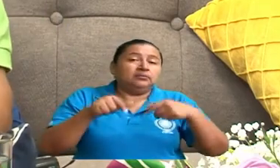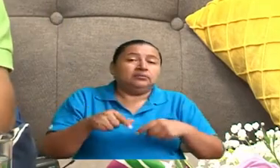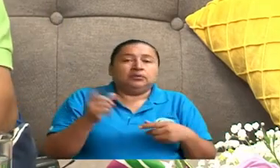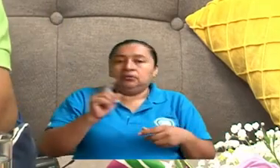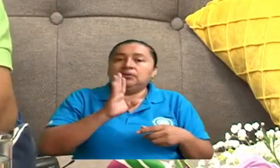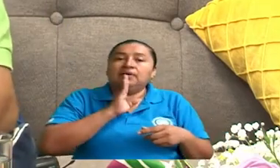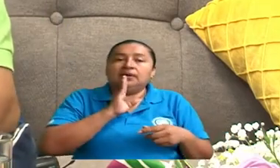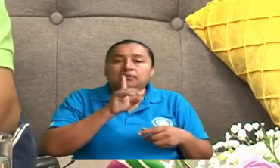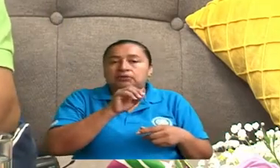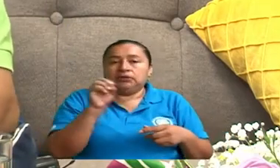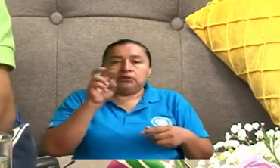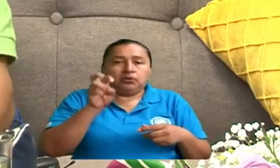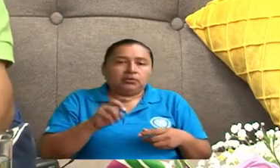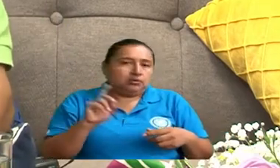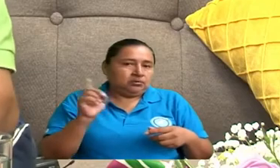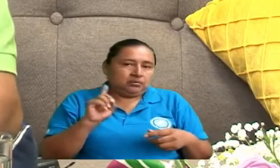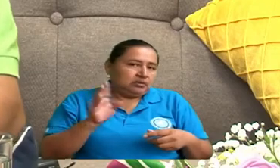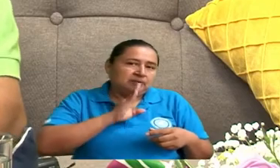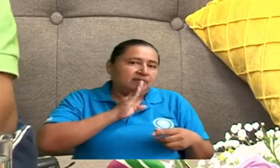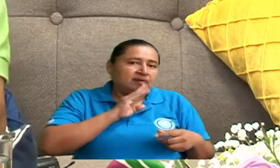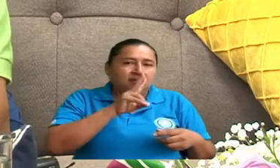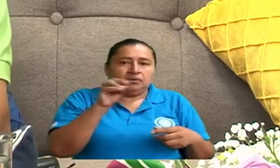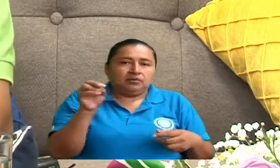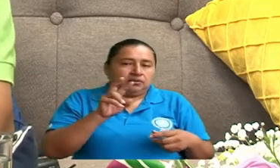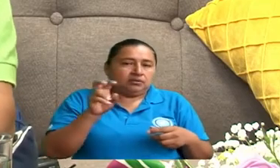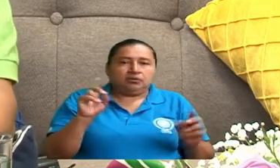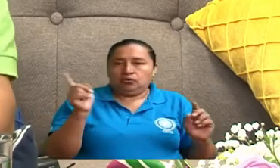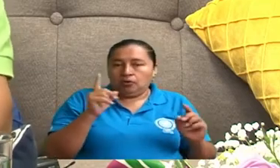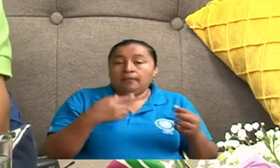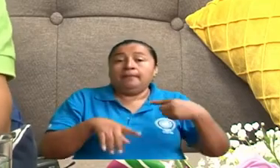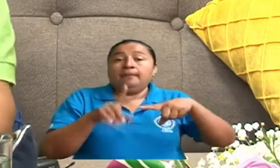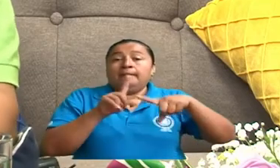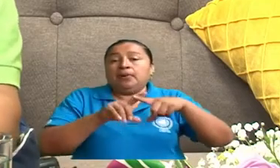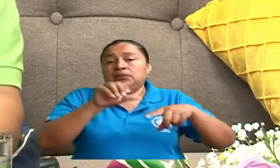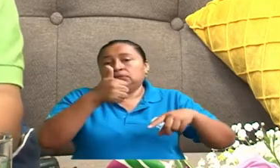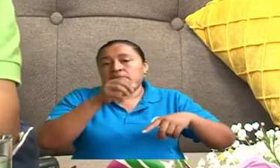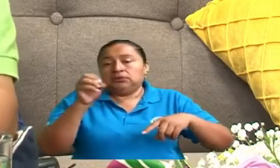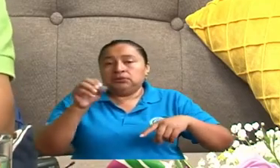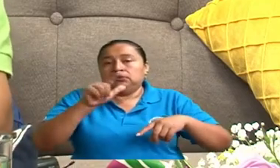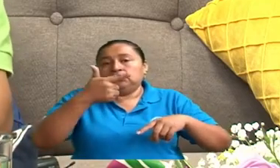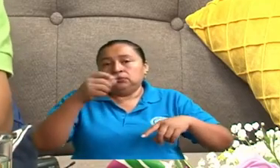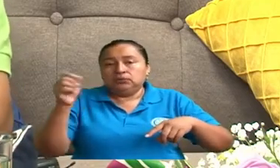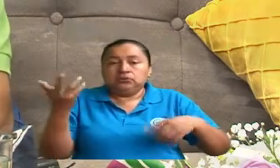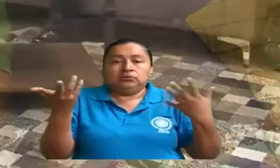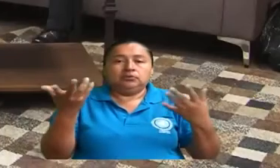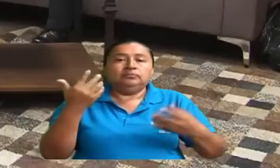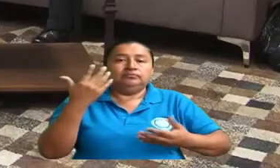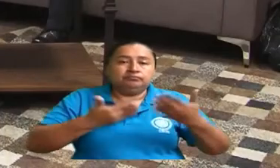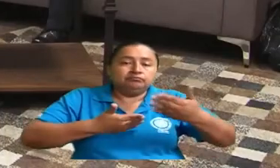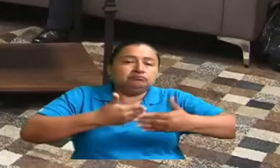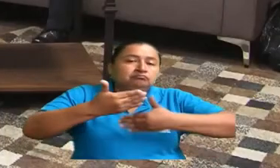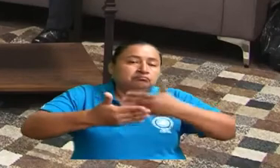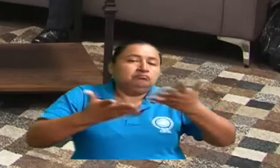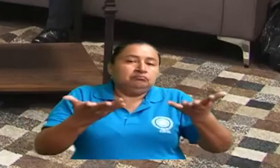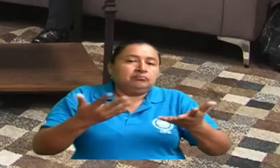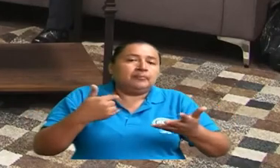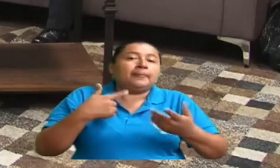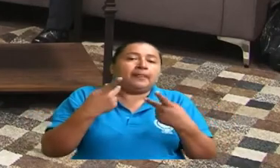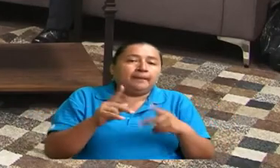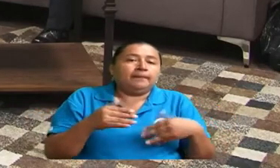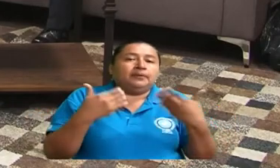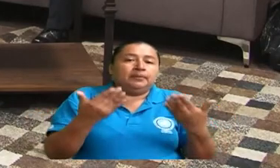hablando de 100 córdobas, pues. No estás, exacto, hablando de 200 pesos, pues. Ya estás hablando de 600, 700, ¿verdad? Okay. Entonces, además de